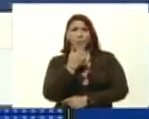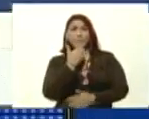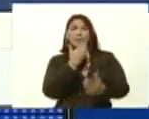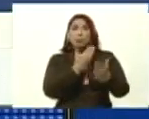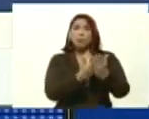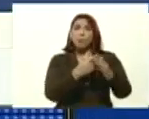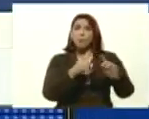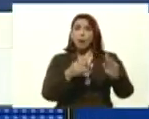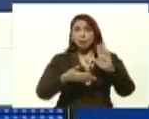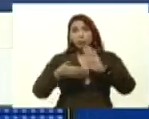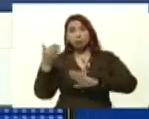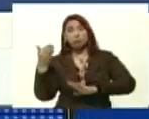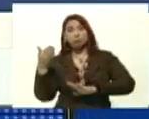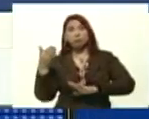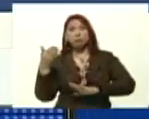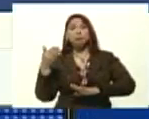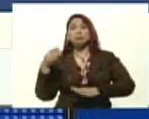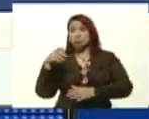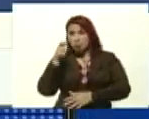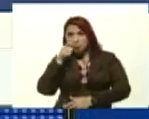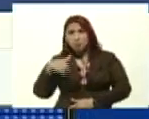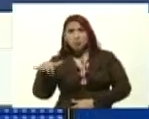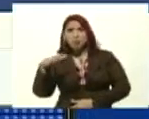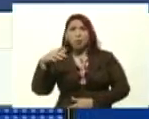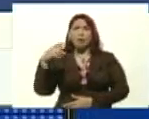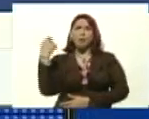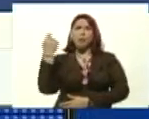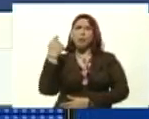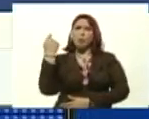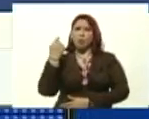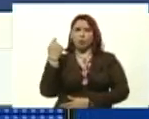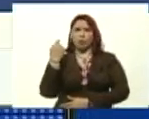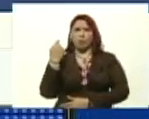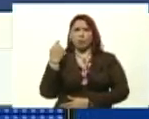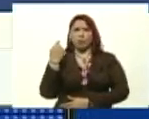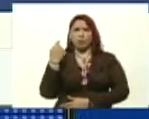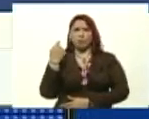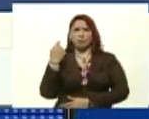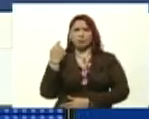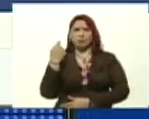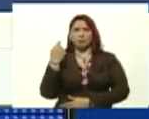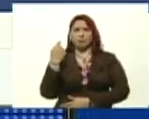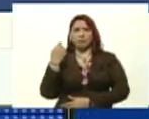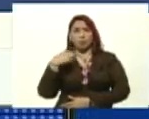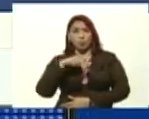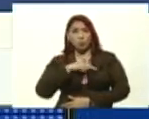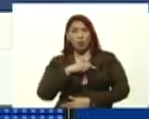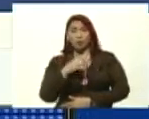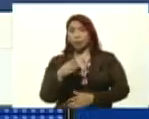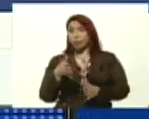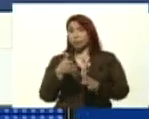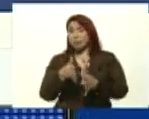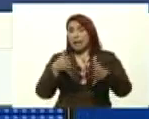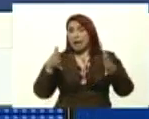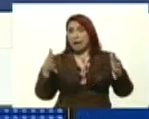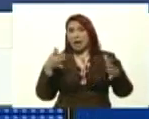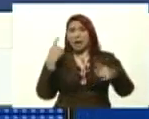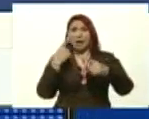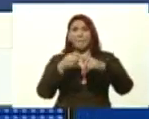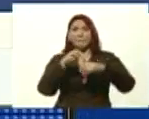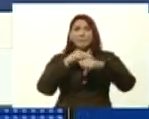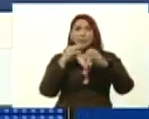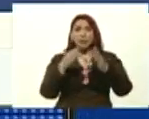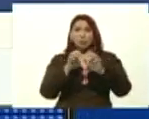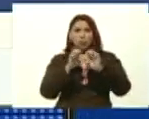que se fuera para allá, para Apure. Nuestro gran exministro de Educación, un gran hombre,